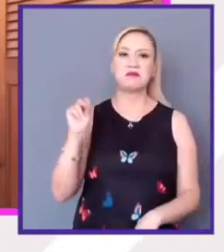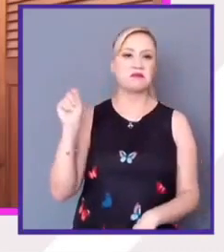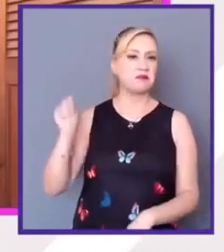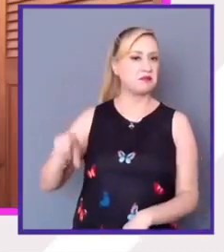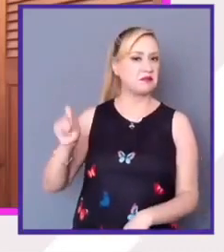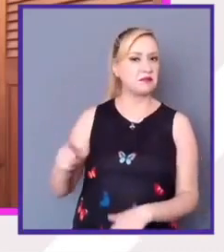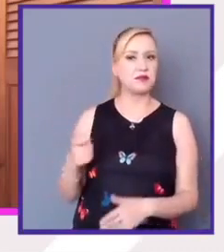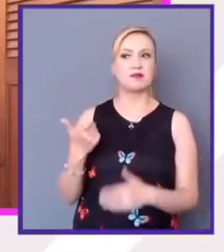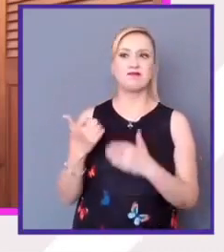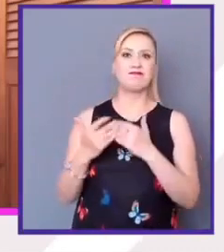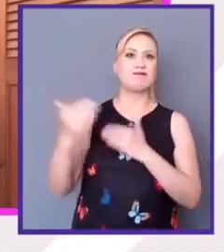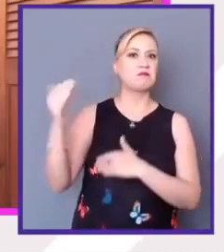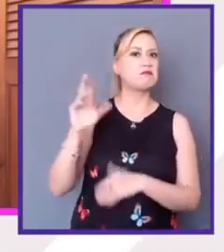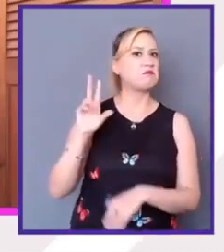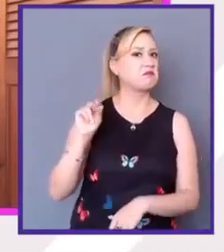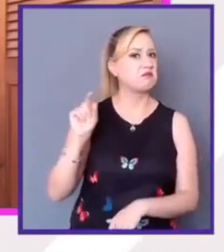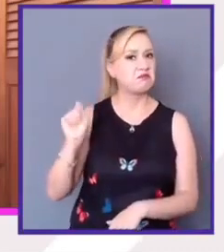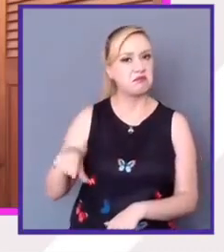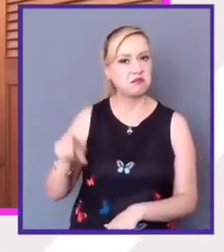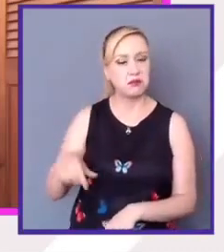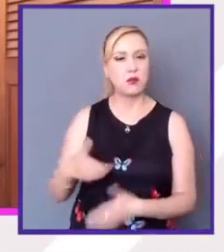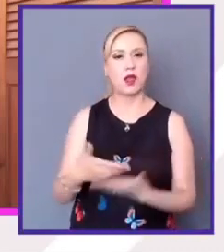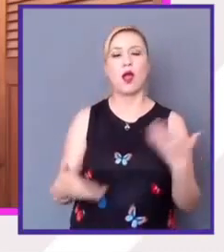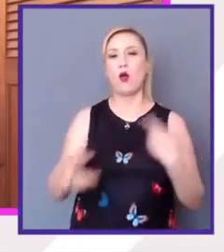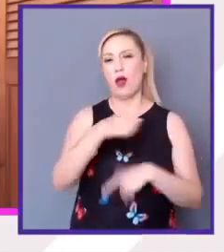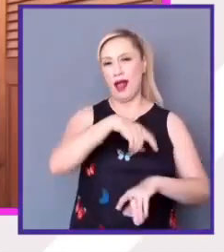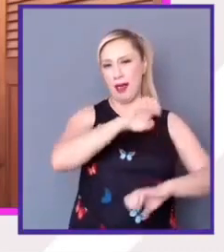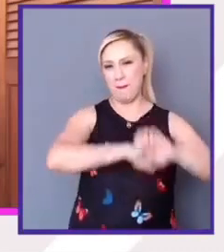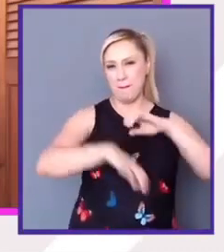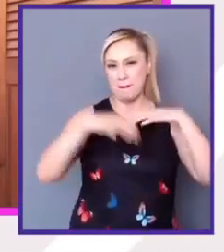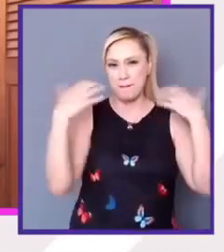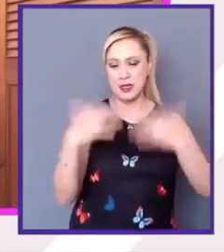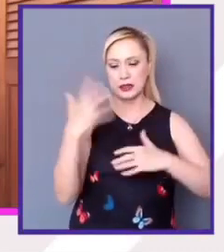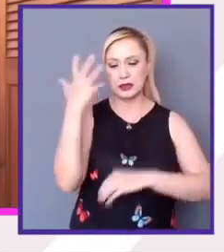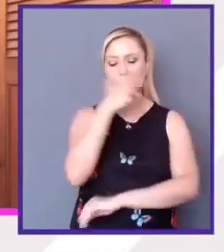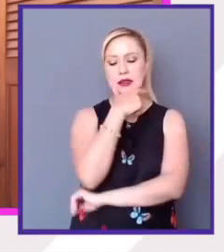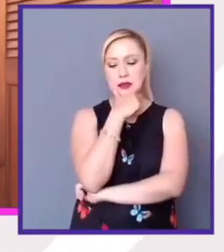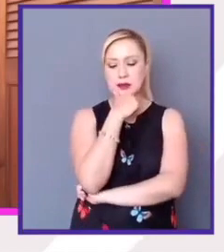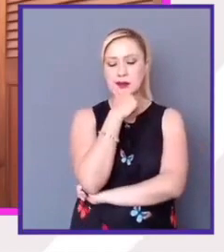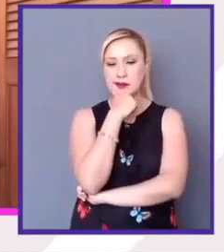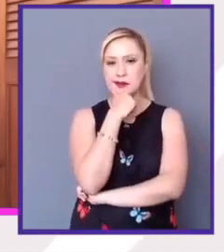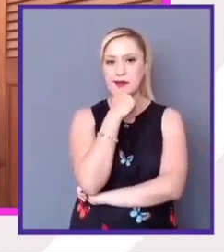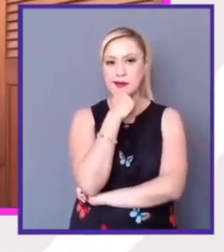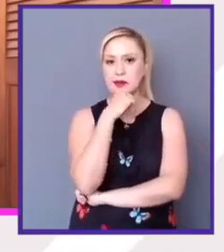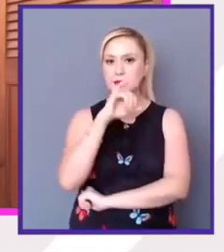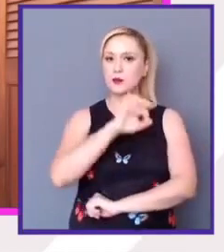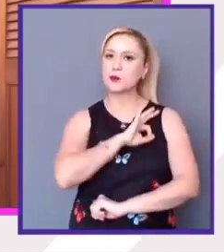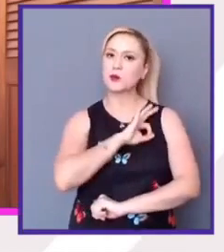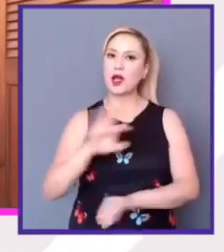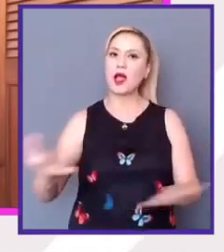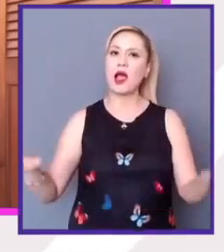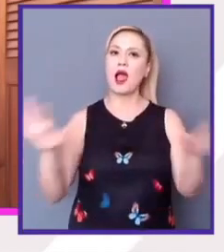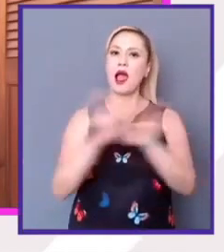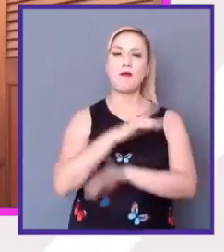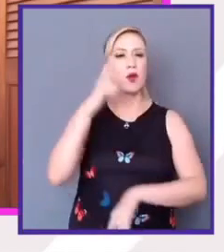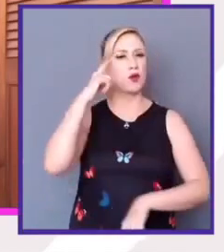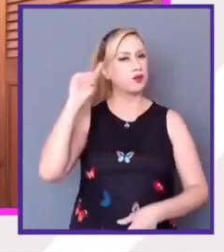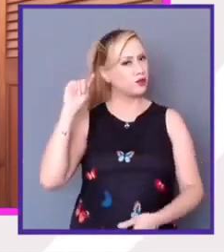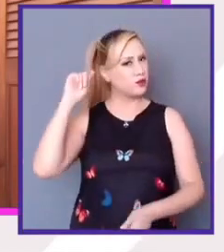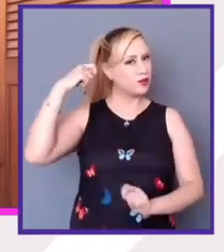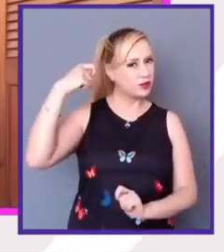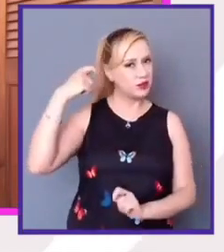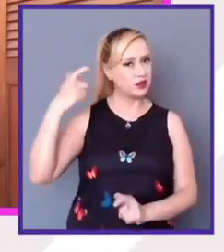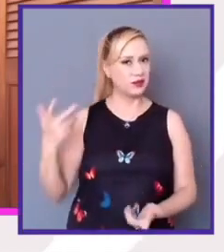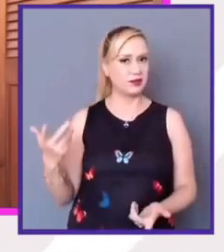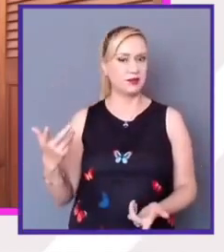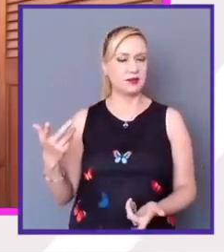pues, las empresas cada vez están siendo más conscientes de que pueden tener un papel transformador en la sociedad y no solo verse como estos